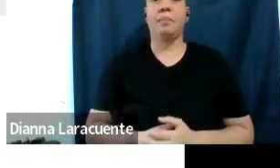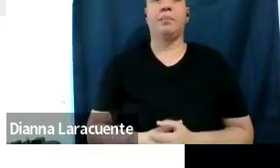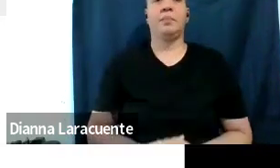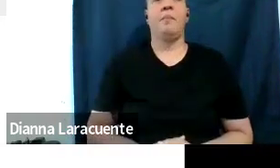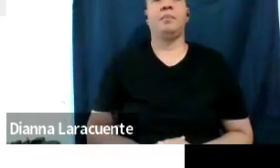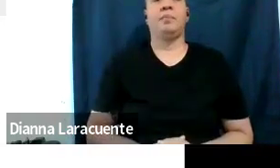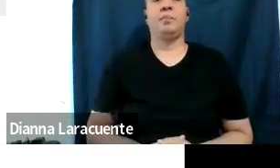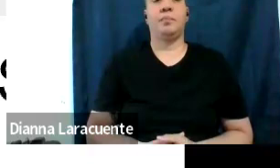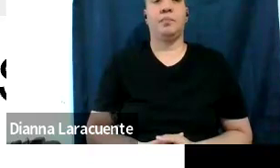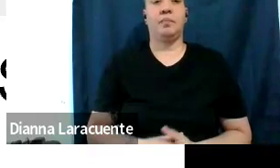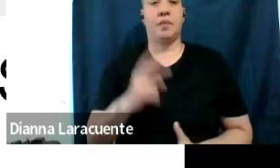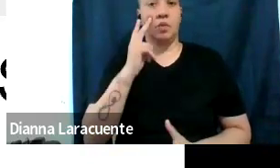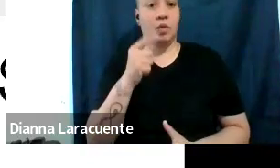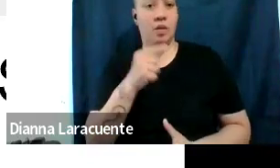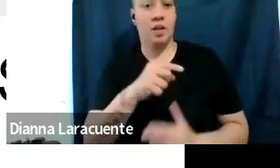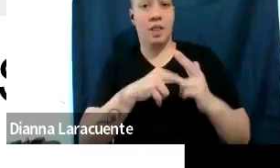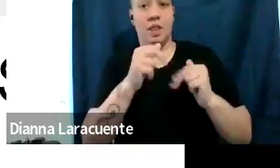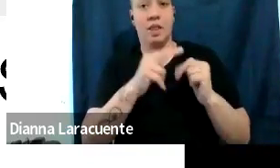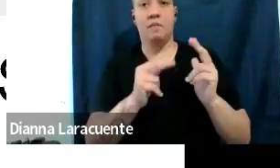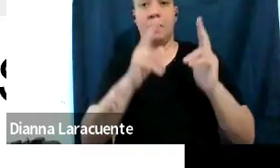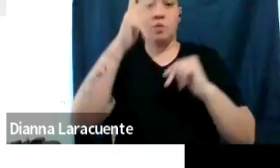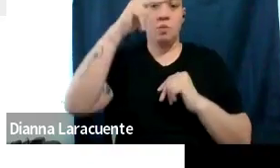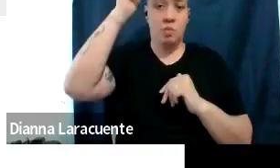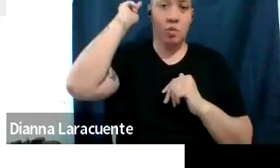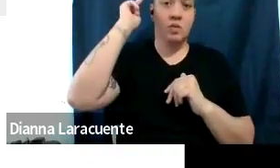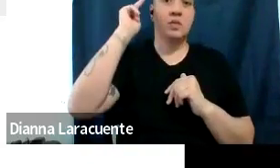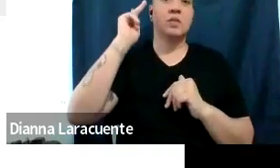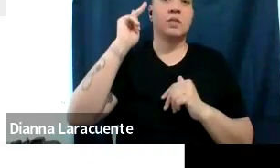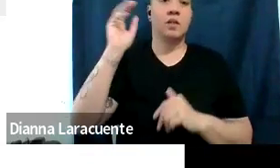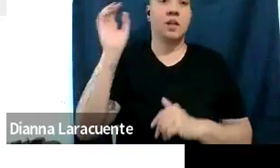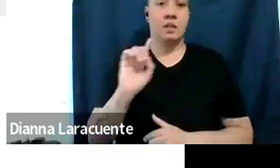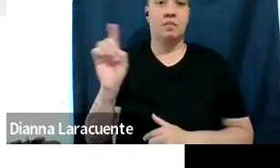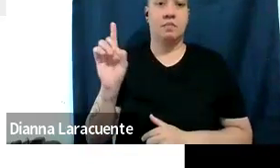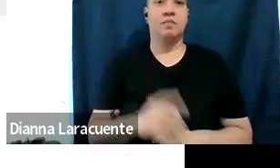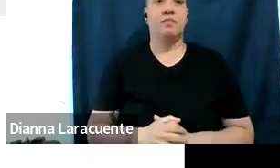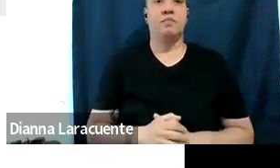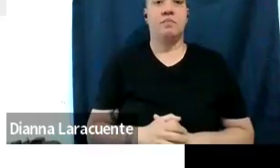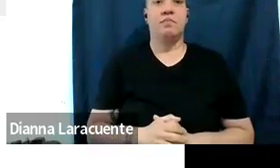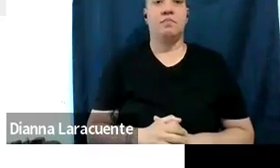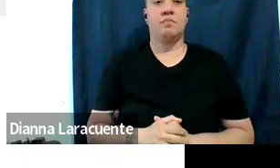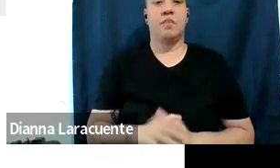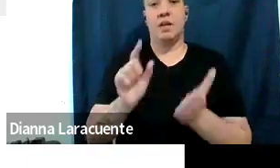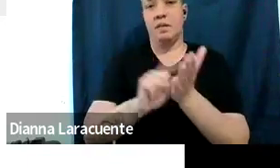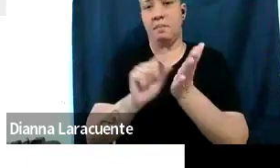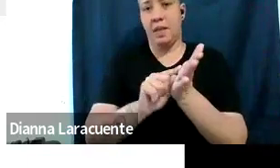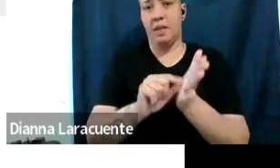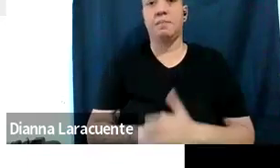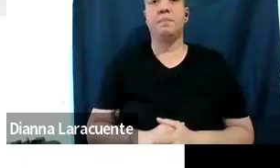adelante. Esto que ven ahí es el edificio en Ponce donde estaba la democracia. Ese es el edificio donde